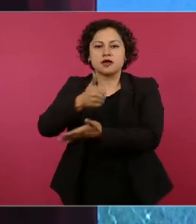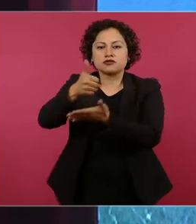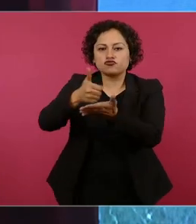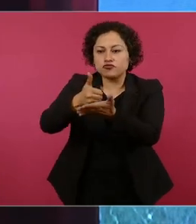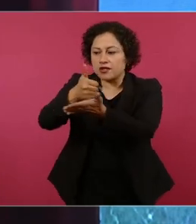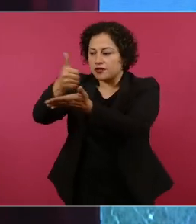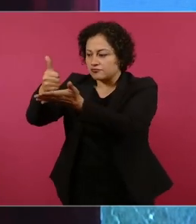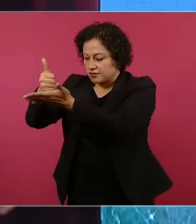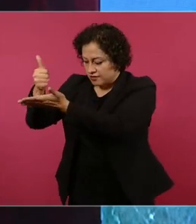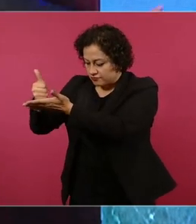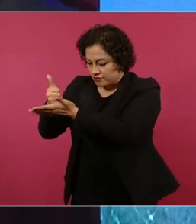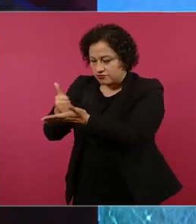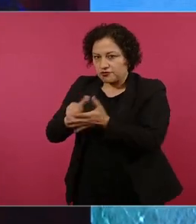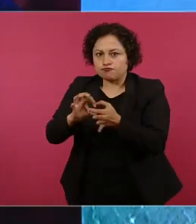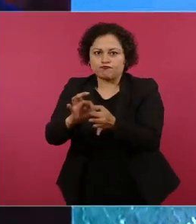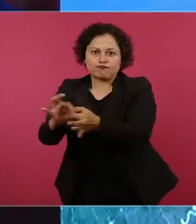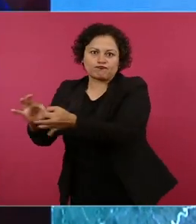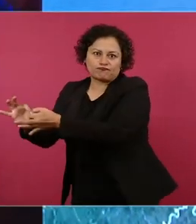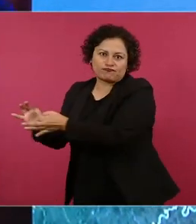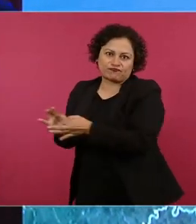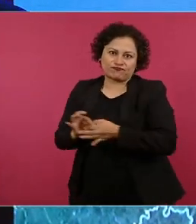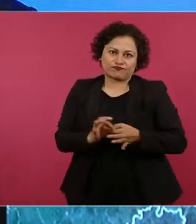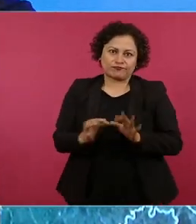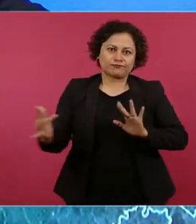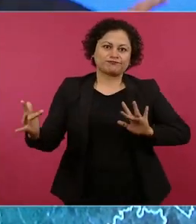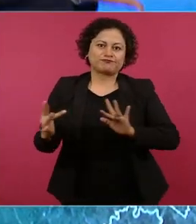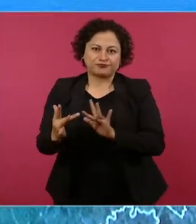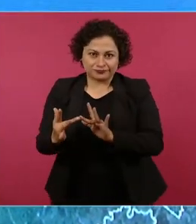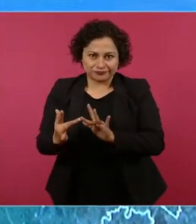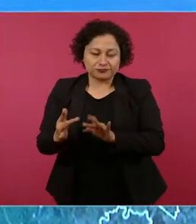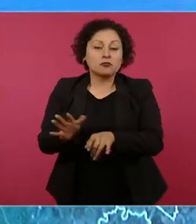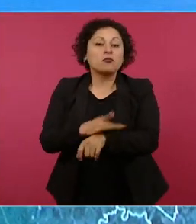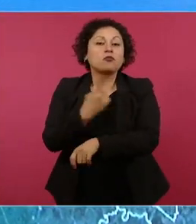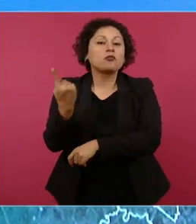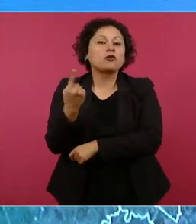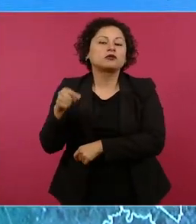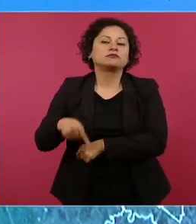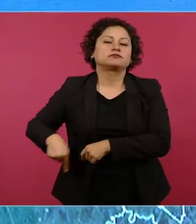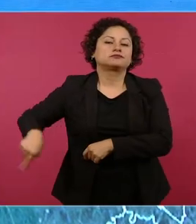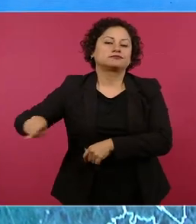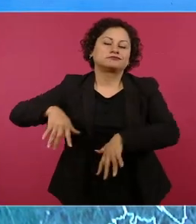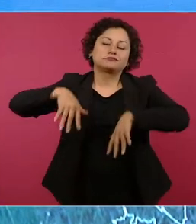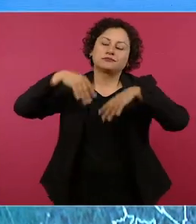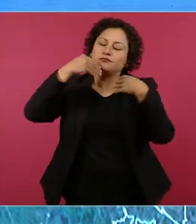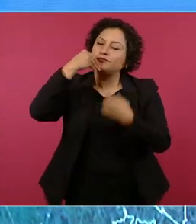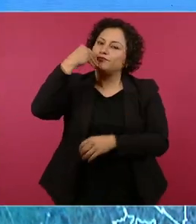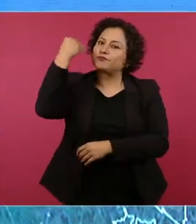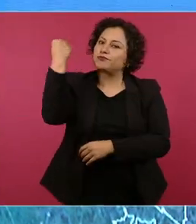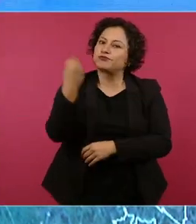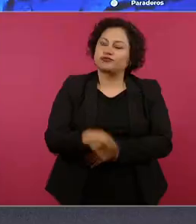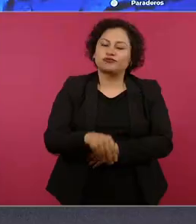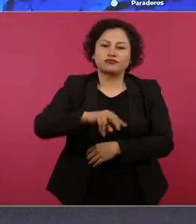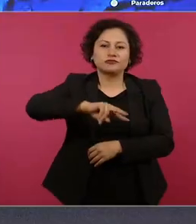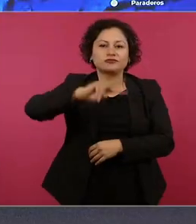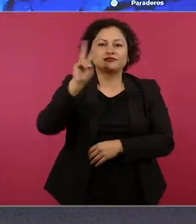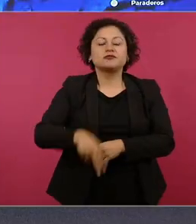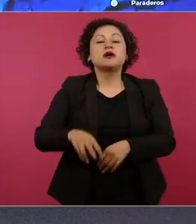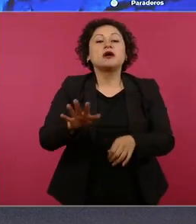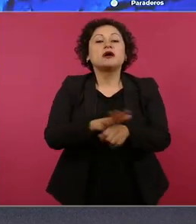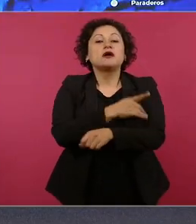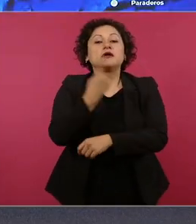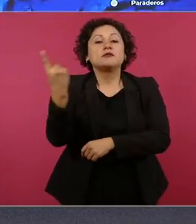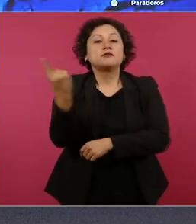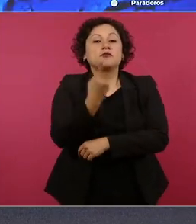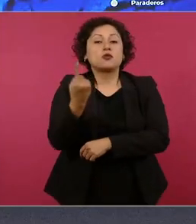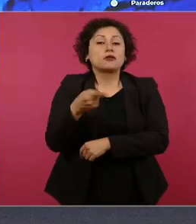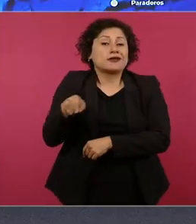bellísimas porque eh Son la expresión de de